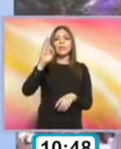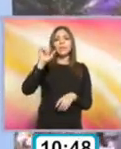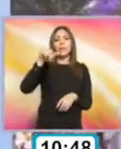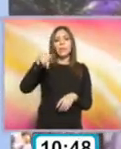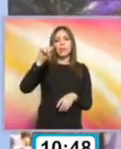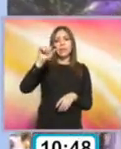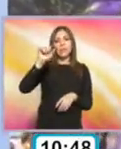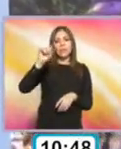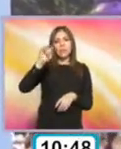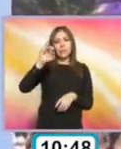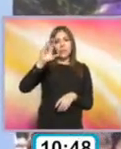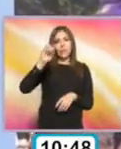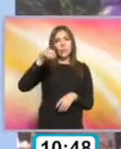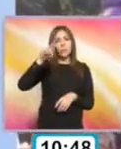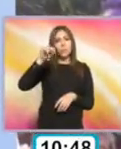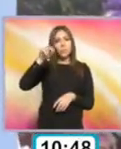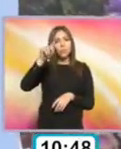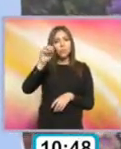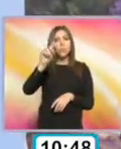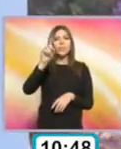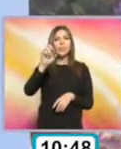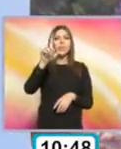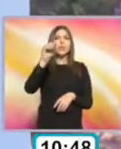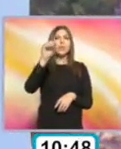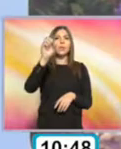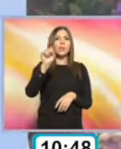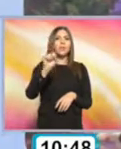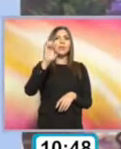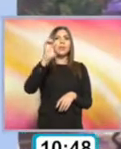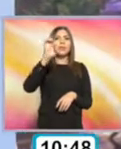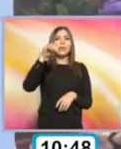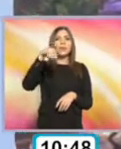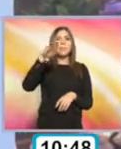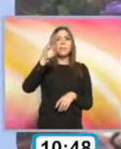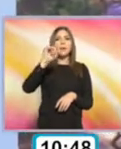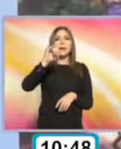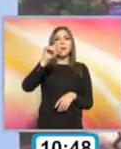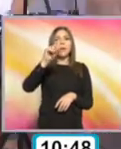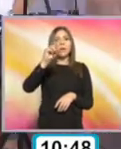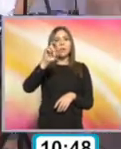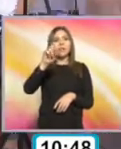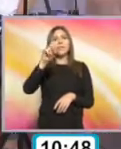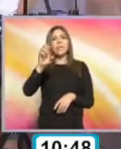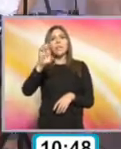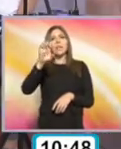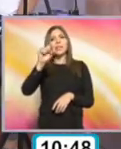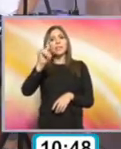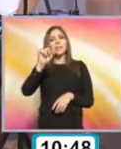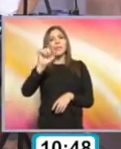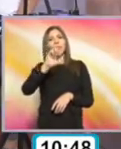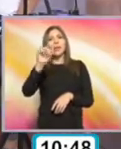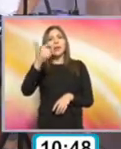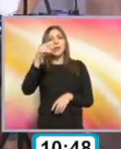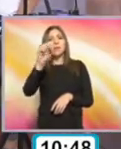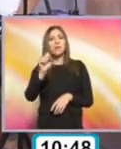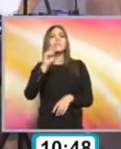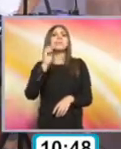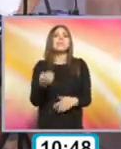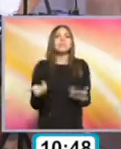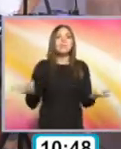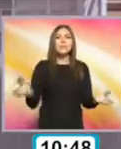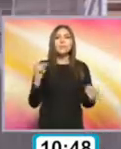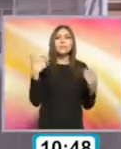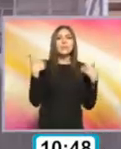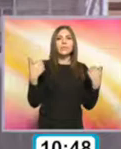mundo de los Empacadores de espárragos. empacadores de espárragos. ¿De qué habla eso? Habla de un